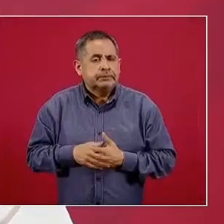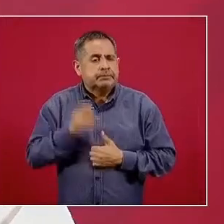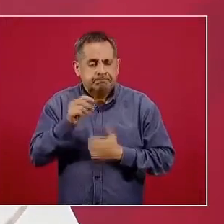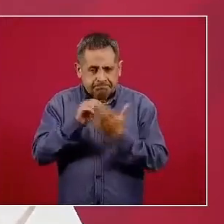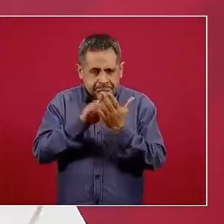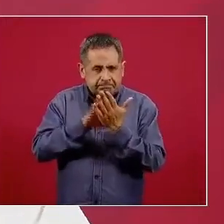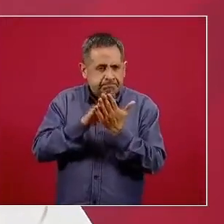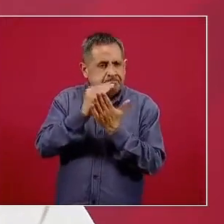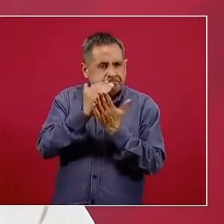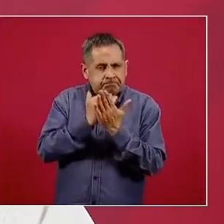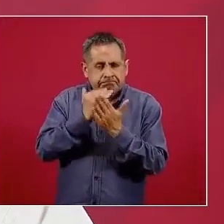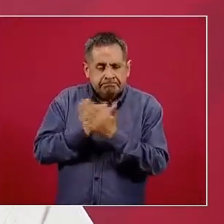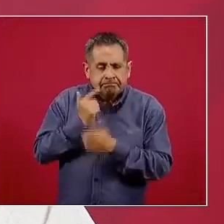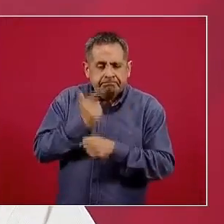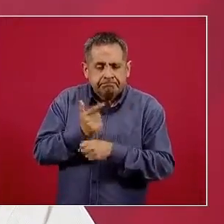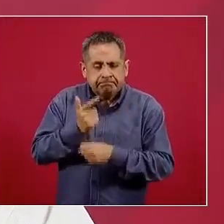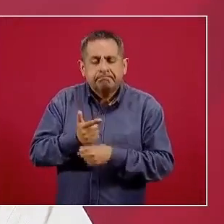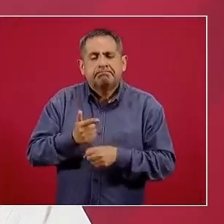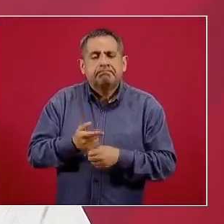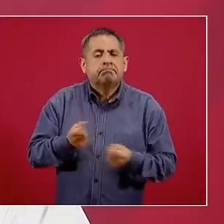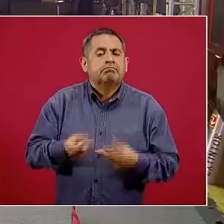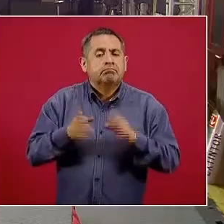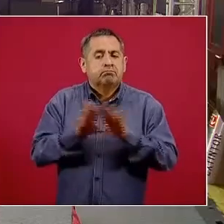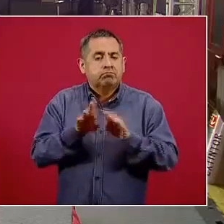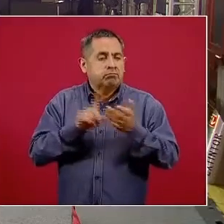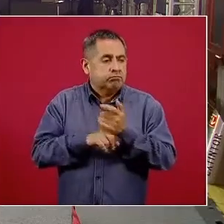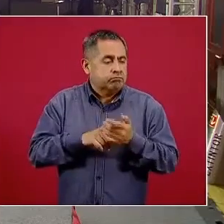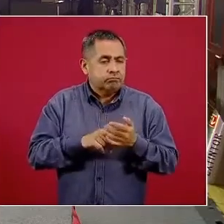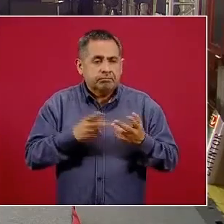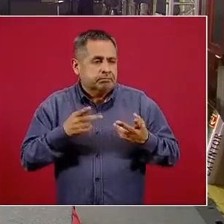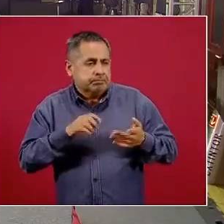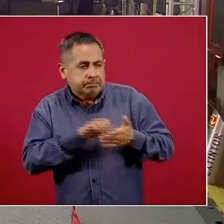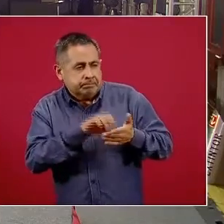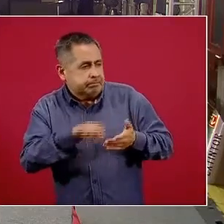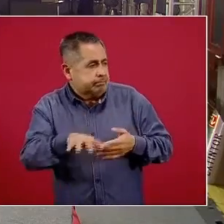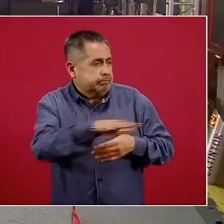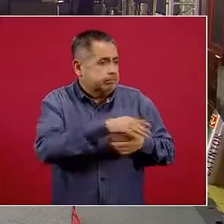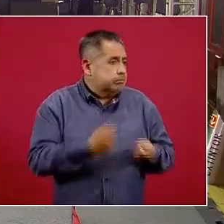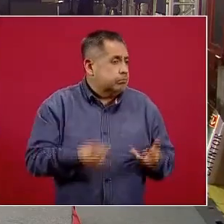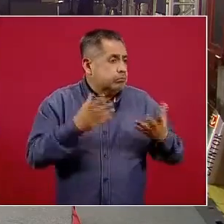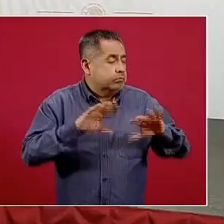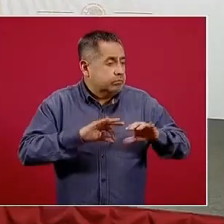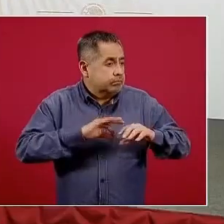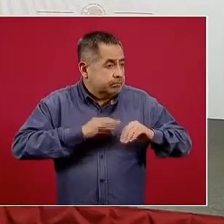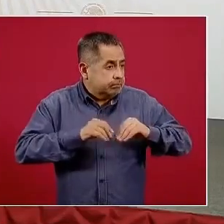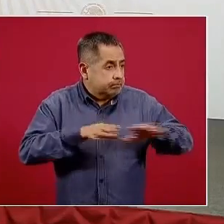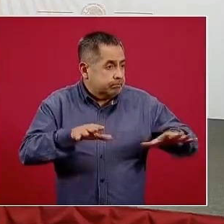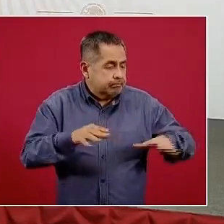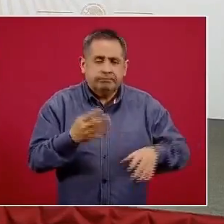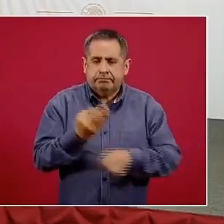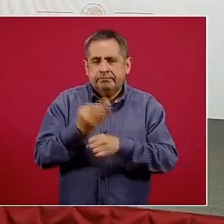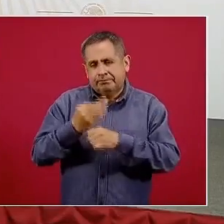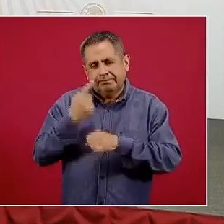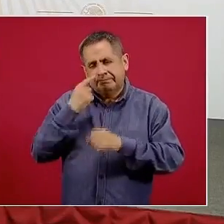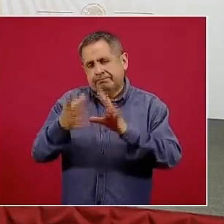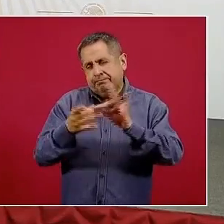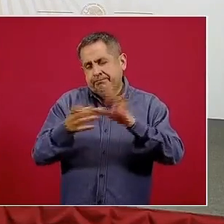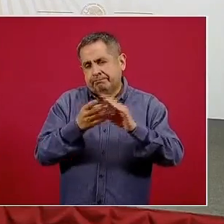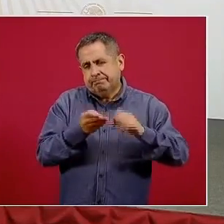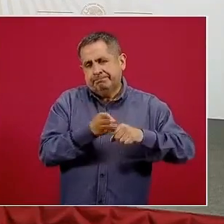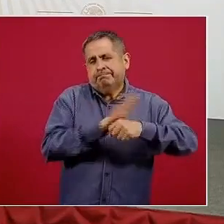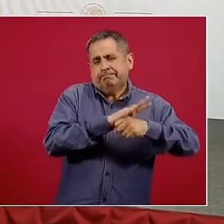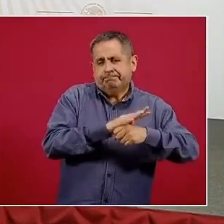se realiza la identificación de un problema de salud pública. En este caso, evidentemente hablamos de la epidemia